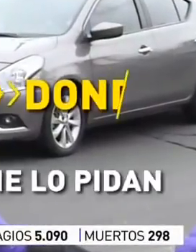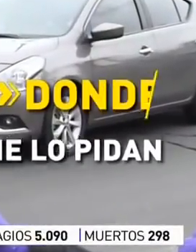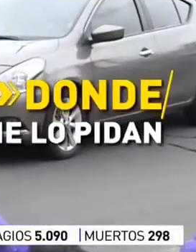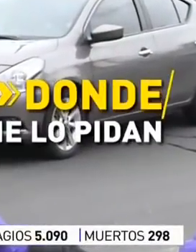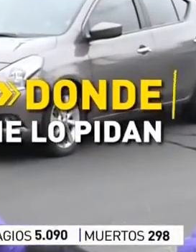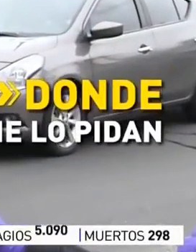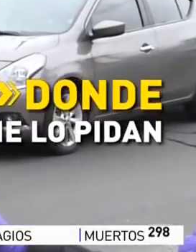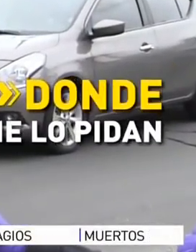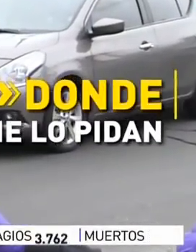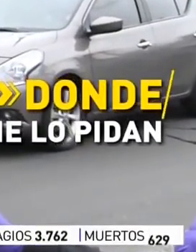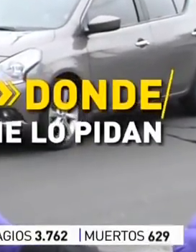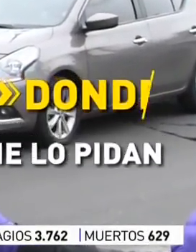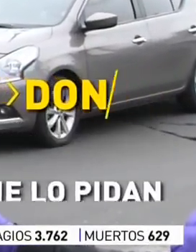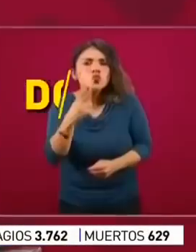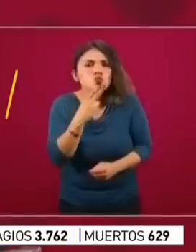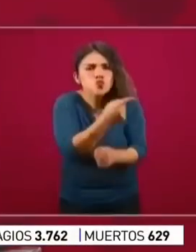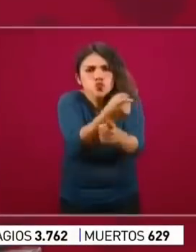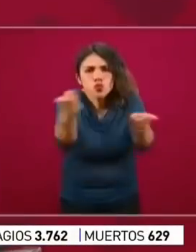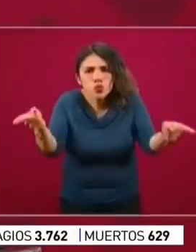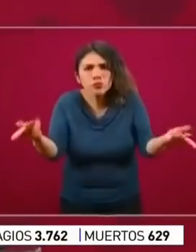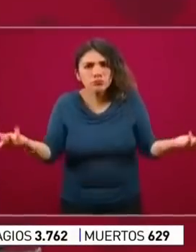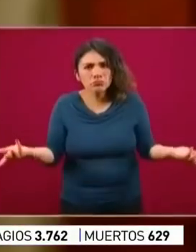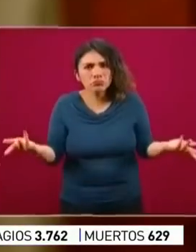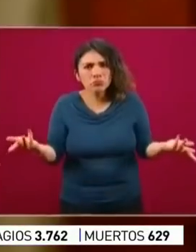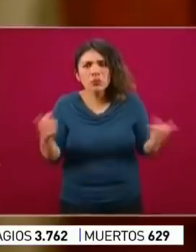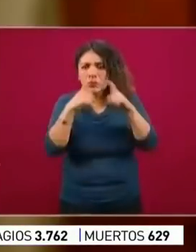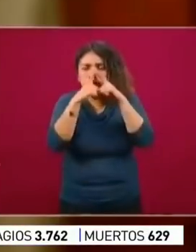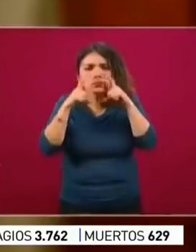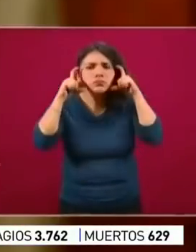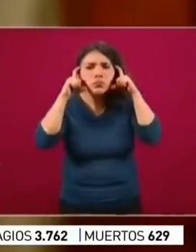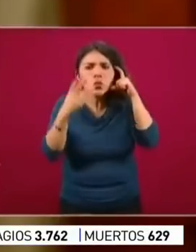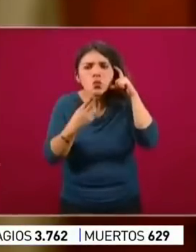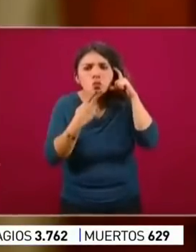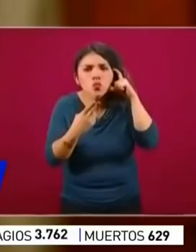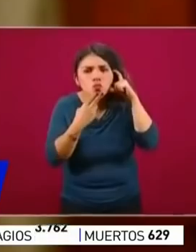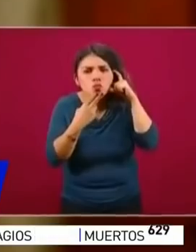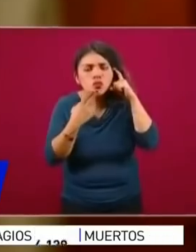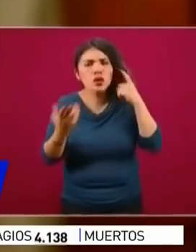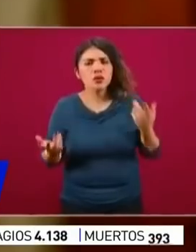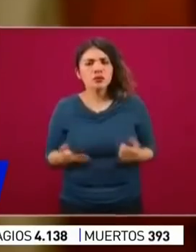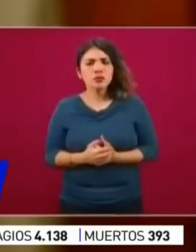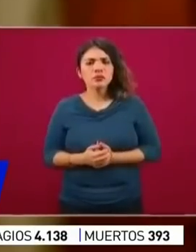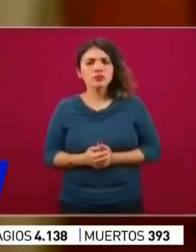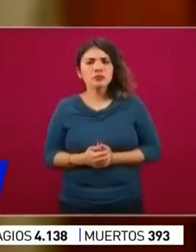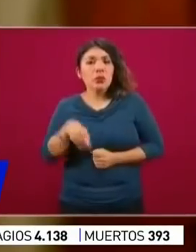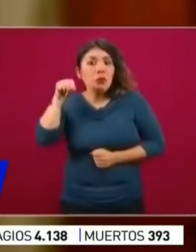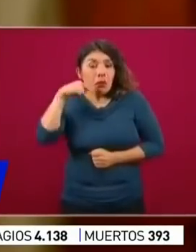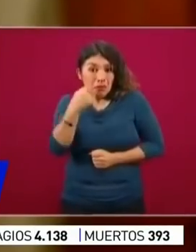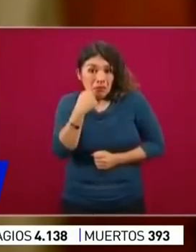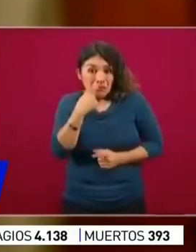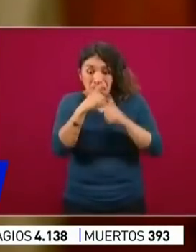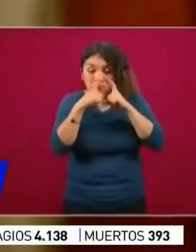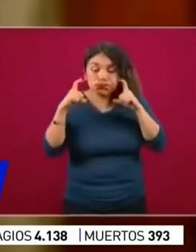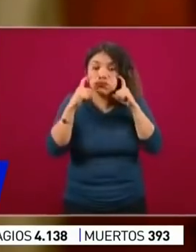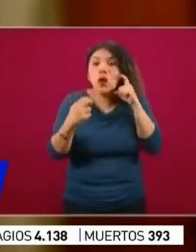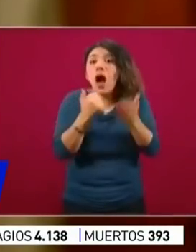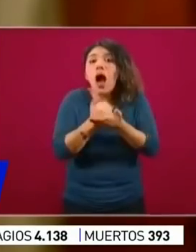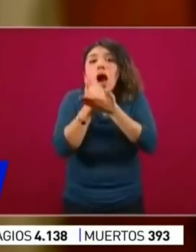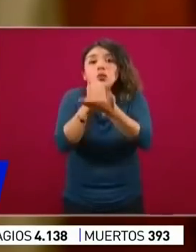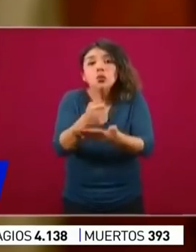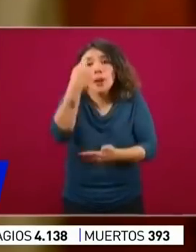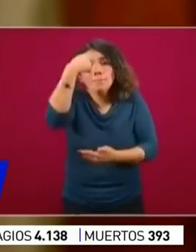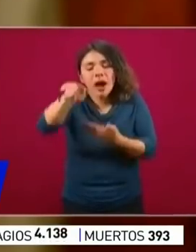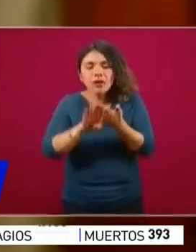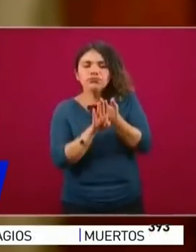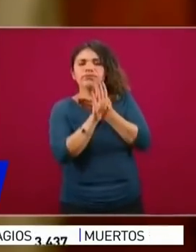otro lado que me lo pidan. Utilizar el cubrebocas, ¿verdad?, como un instrumento auxiliar de